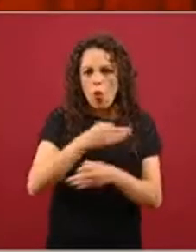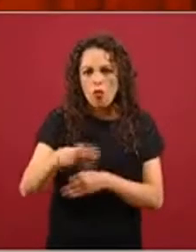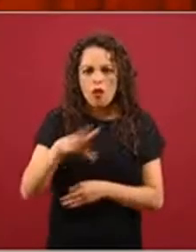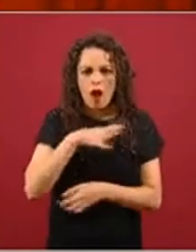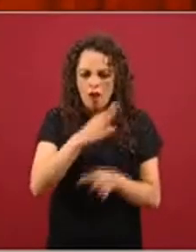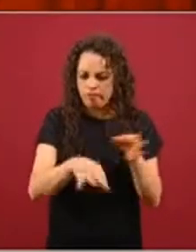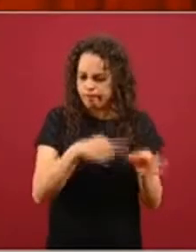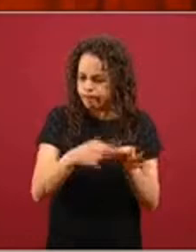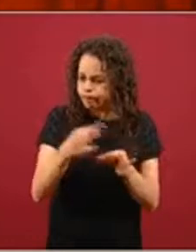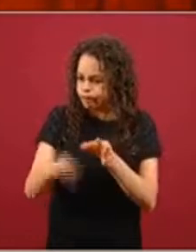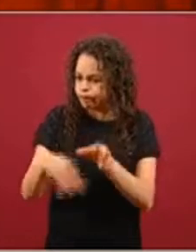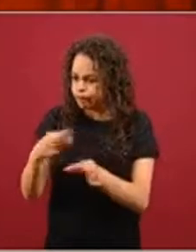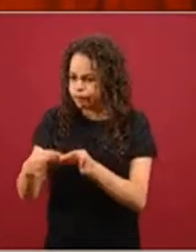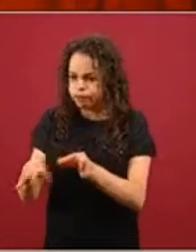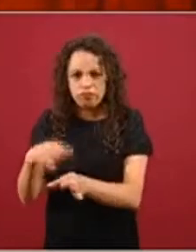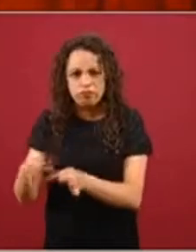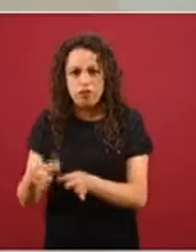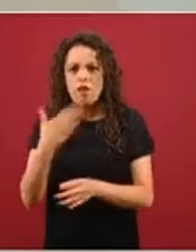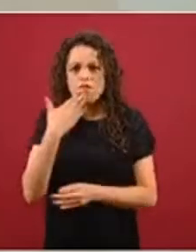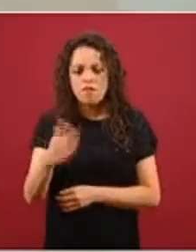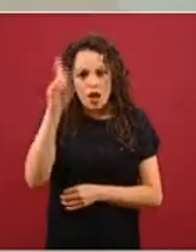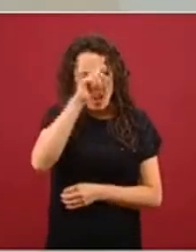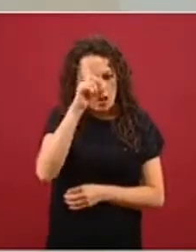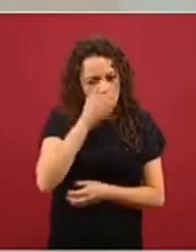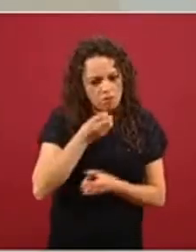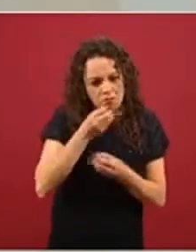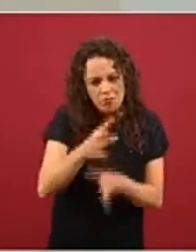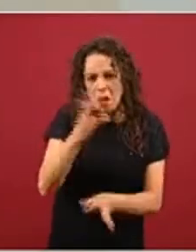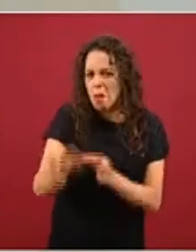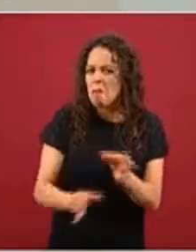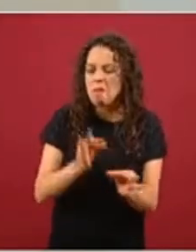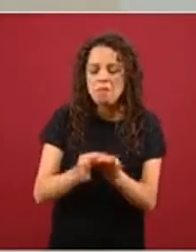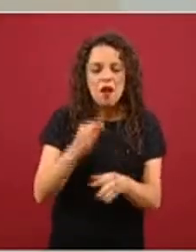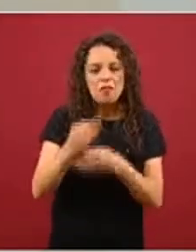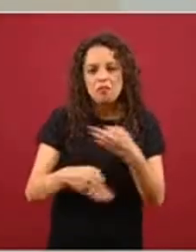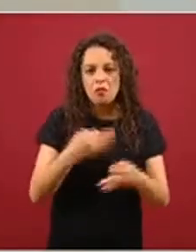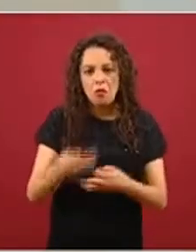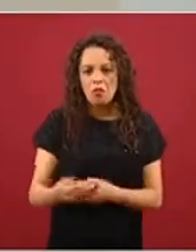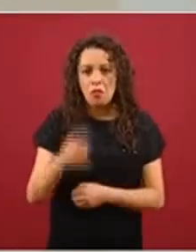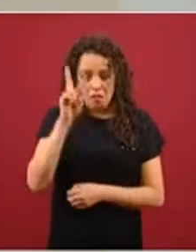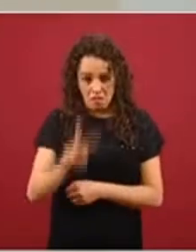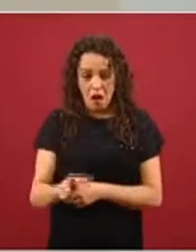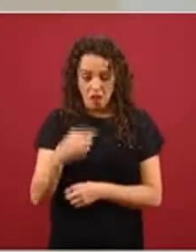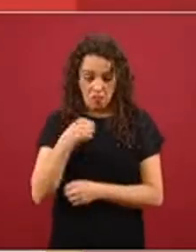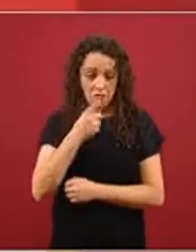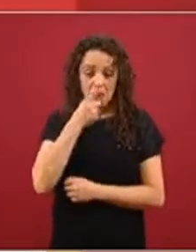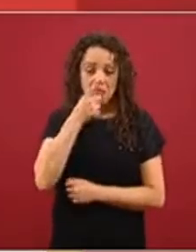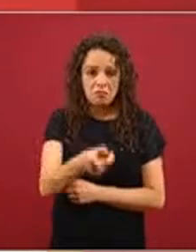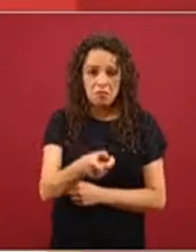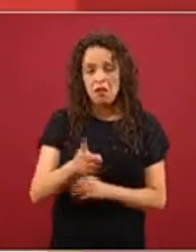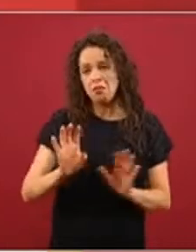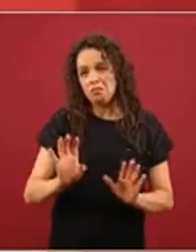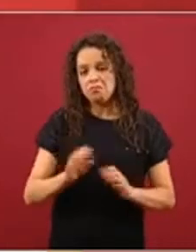sí nos parece, yo diría que hasta cierto punto